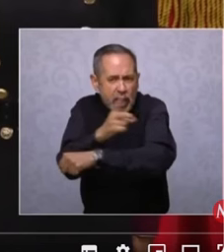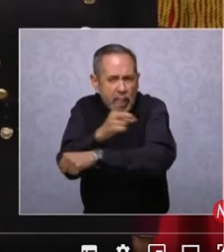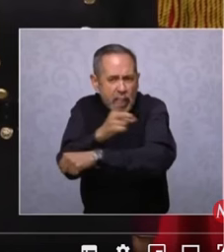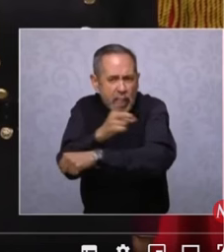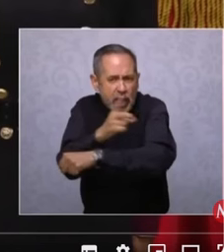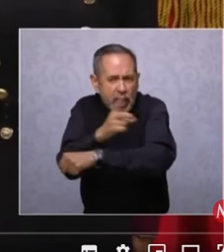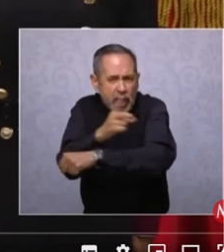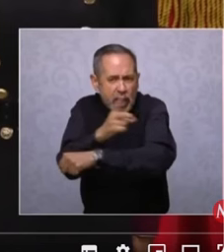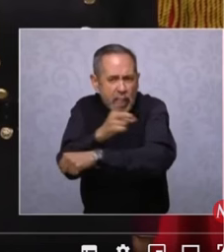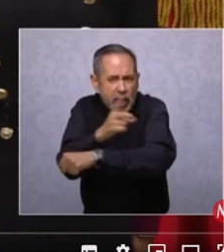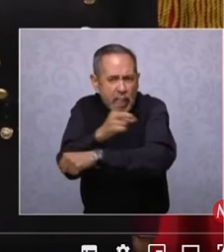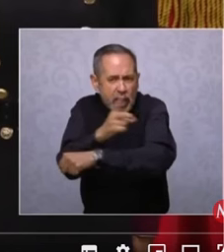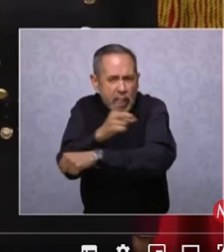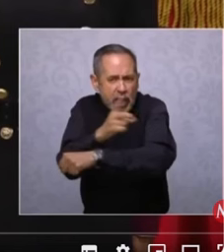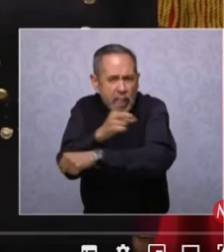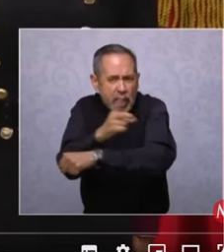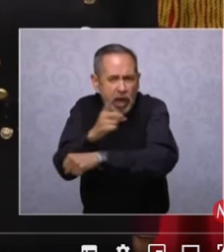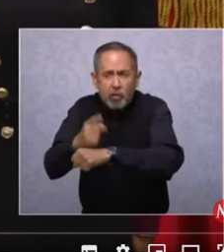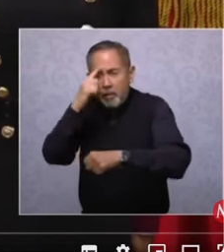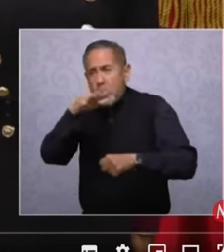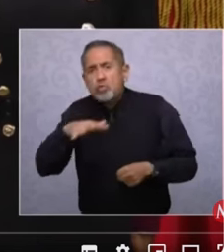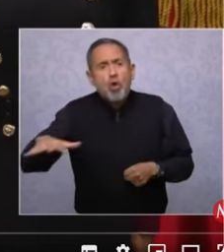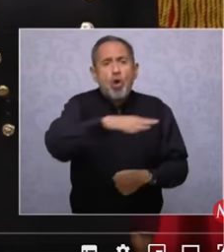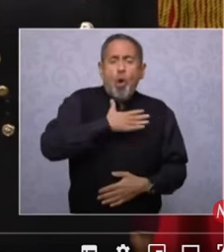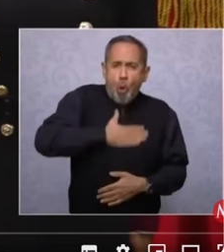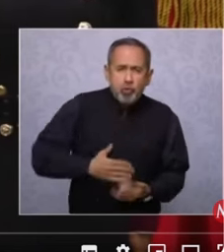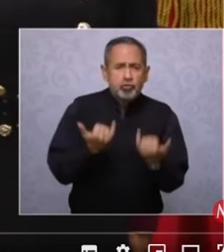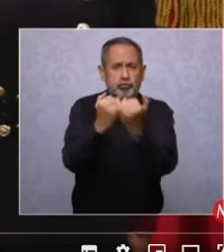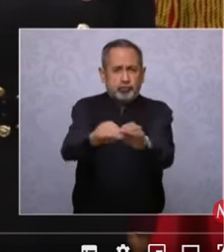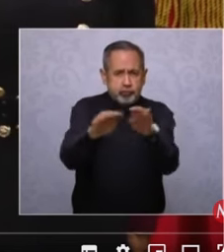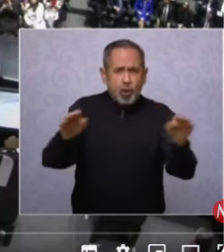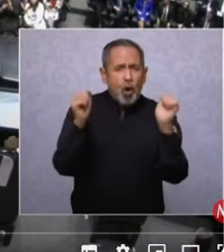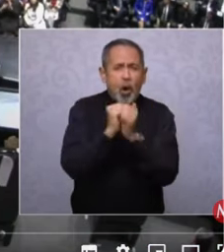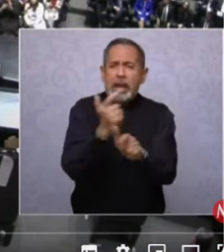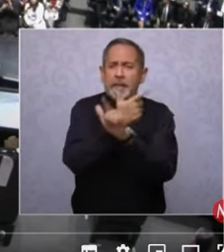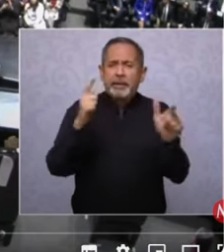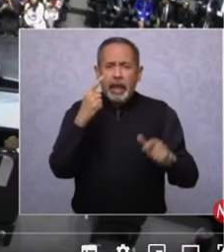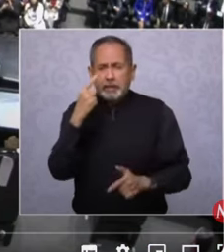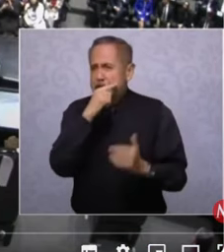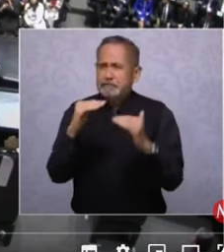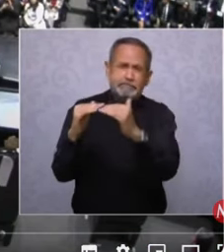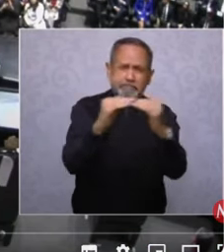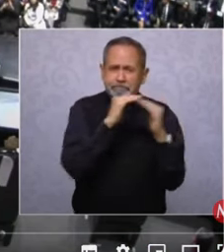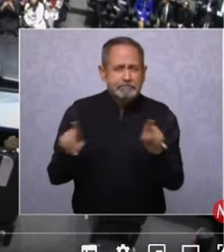atención, este que nombra, el cuarto. Escucha. Gracia y libertad. Cuatro.